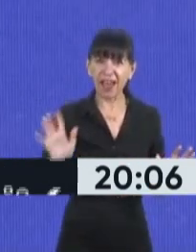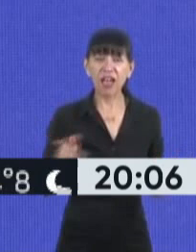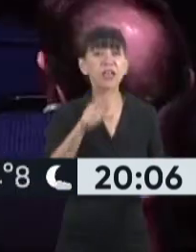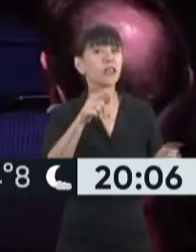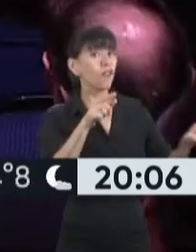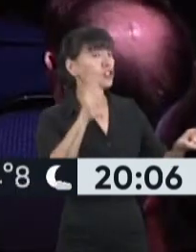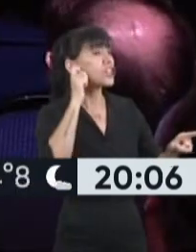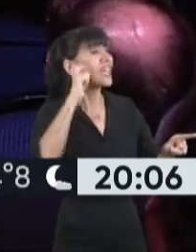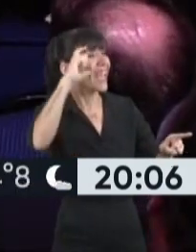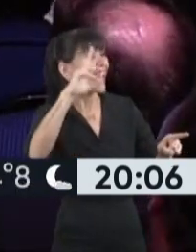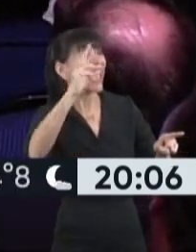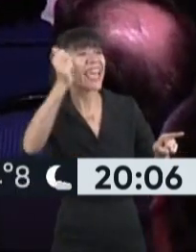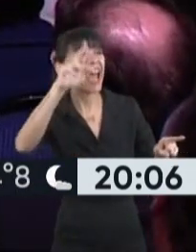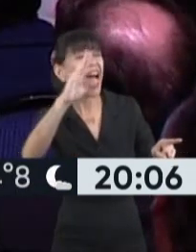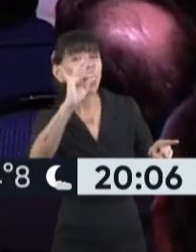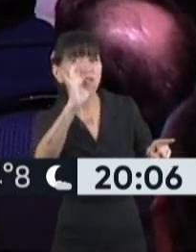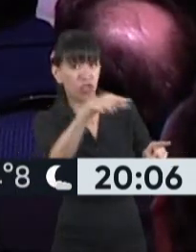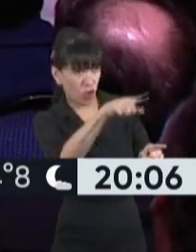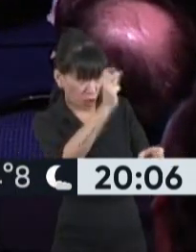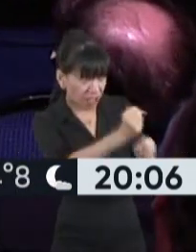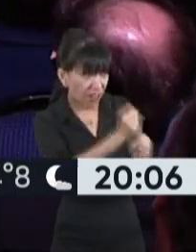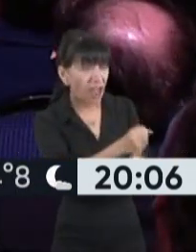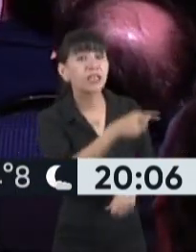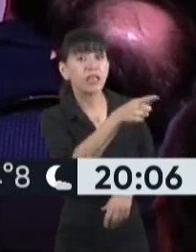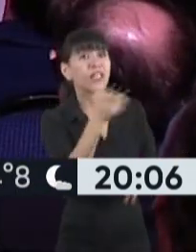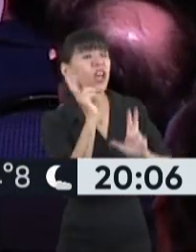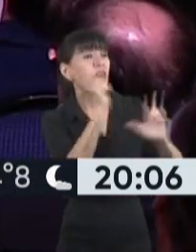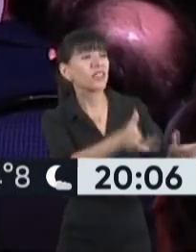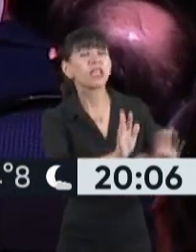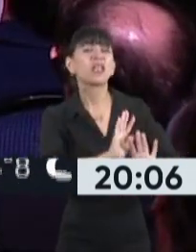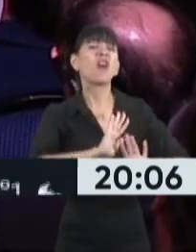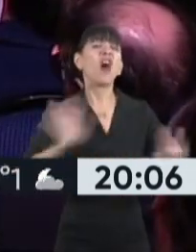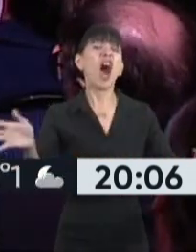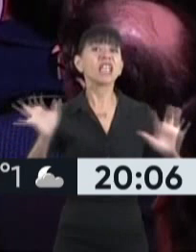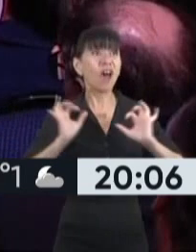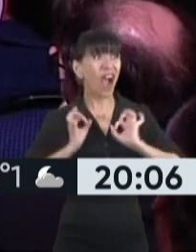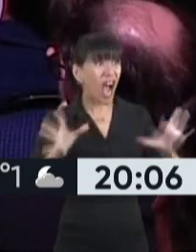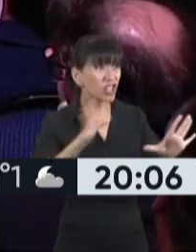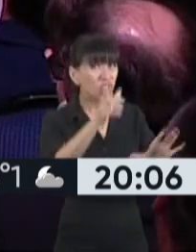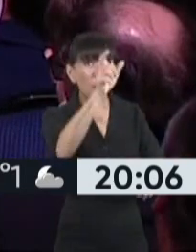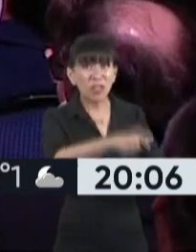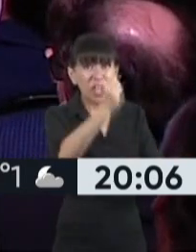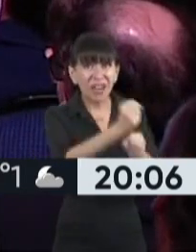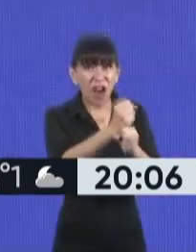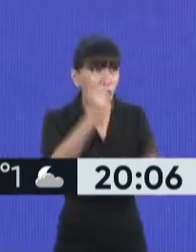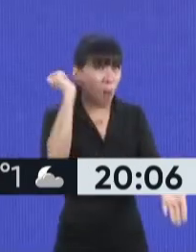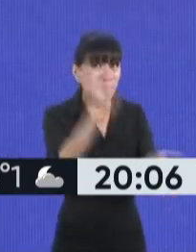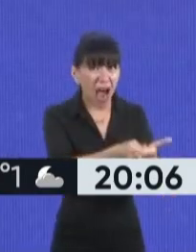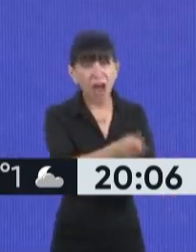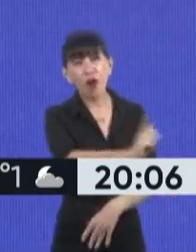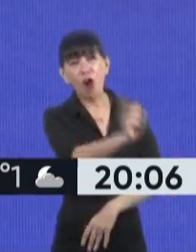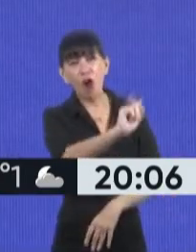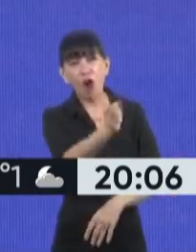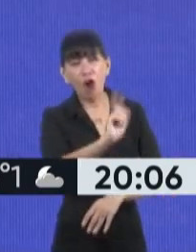vos que sos trabajador, te van a decir que hay que terminar con las vacaciones pagas y te van a decir que lo